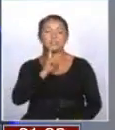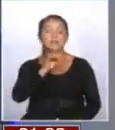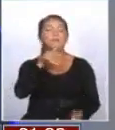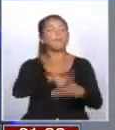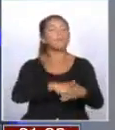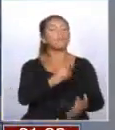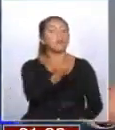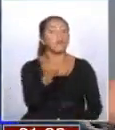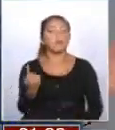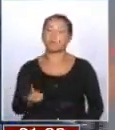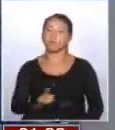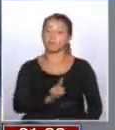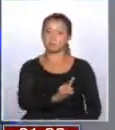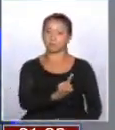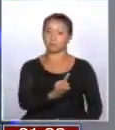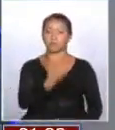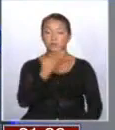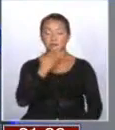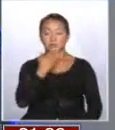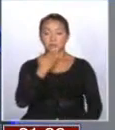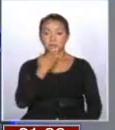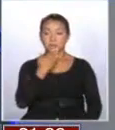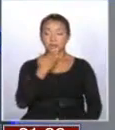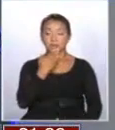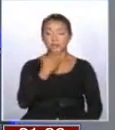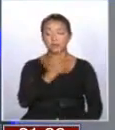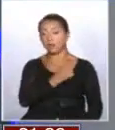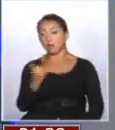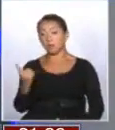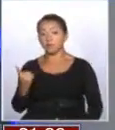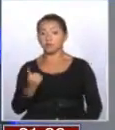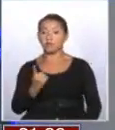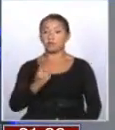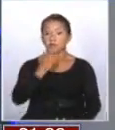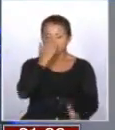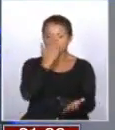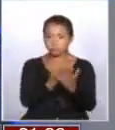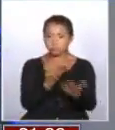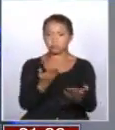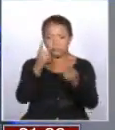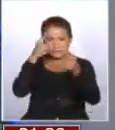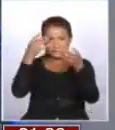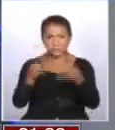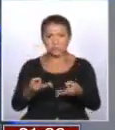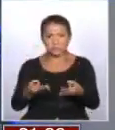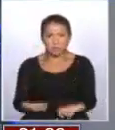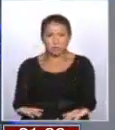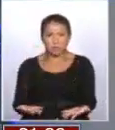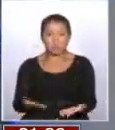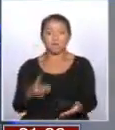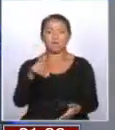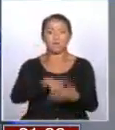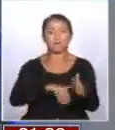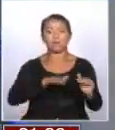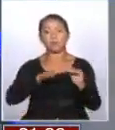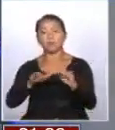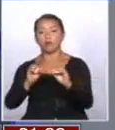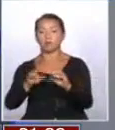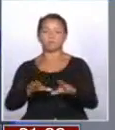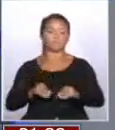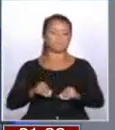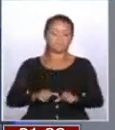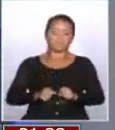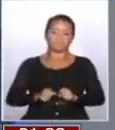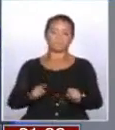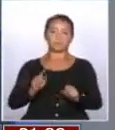cada uno de nosotros, y que demos la cara respecto de nuestras convicciones votando a favor o en contra o absteniéndonos